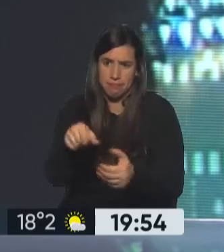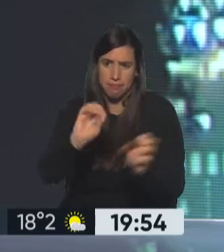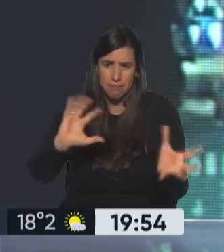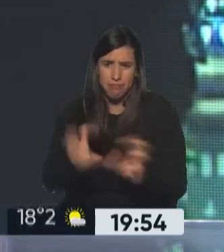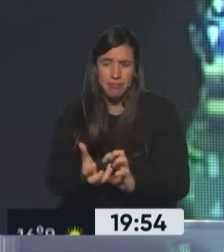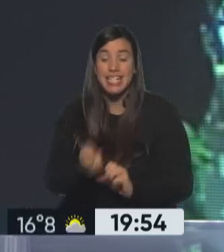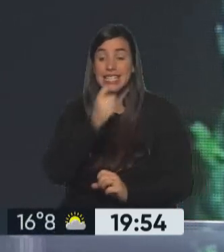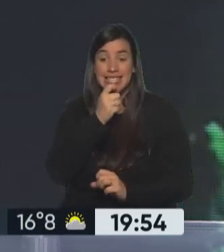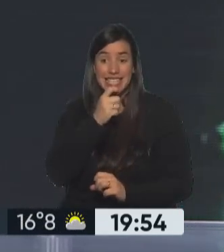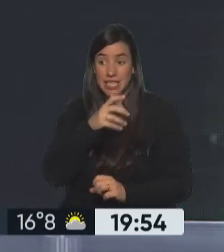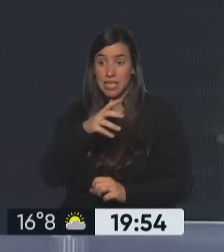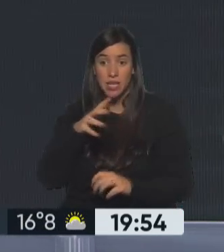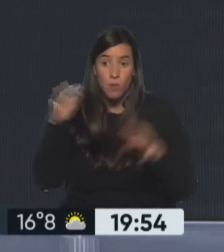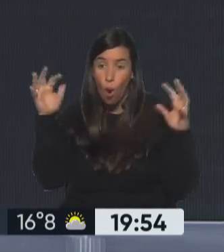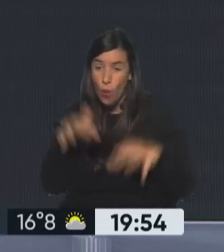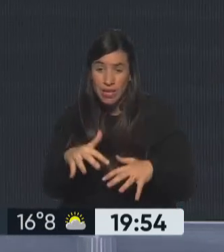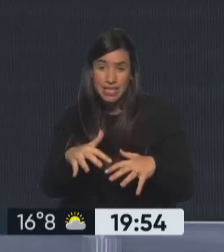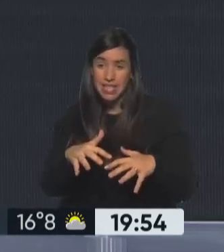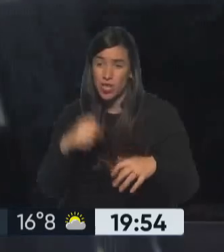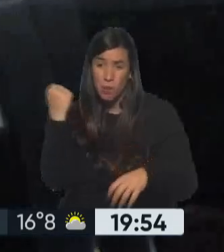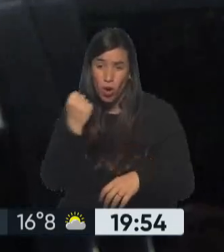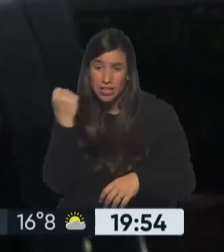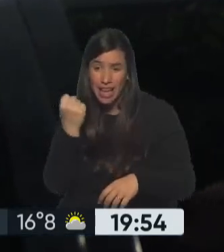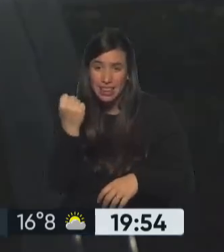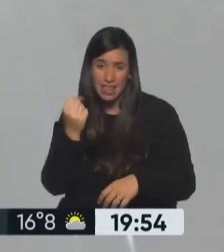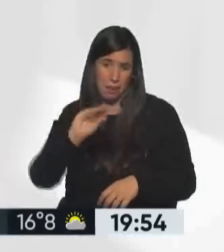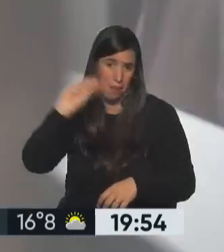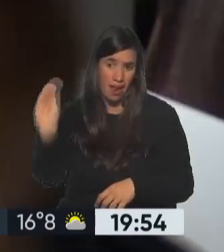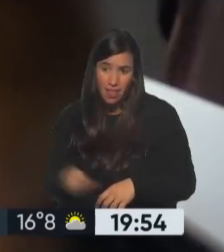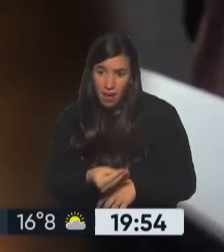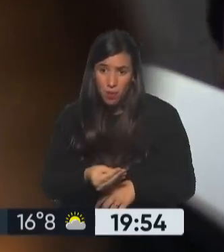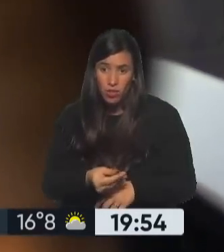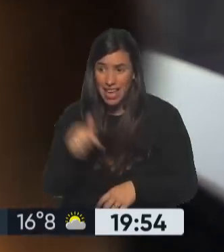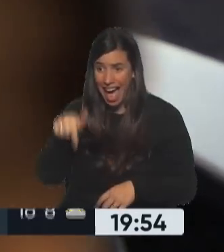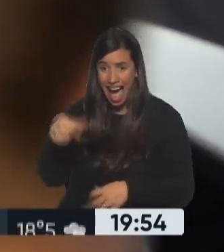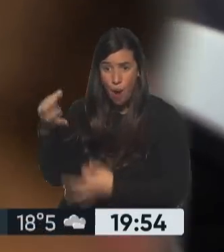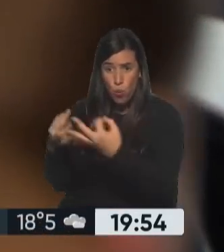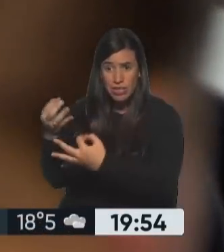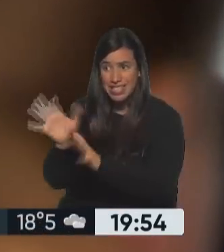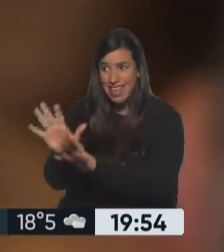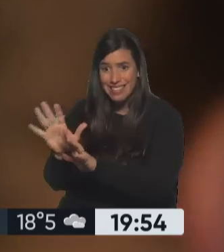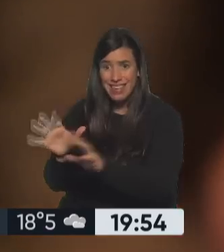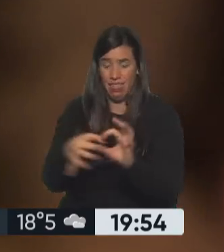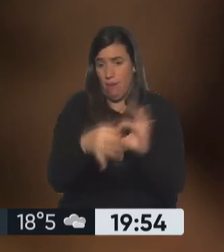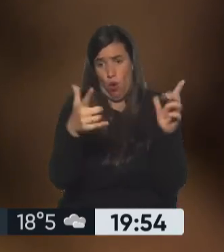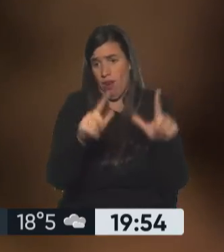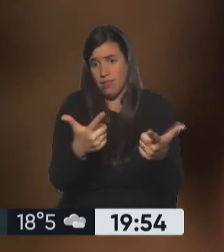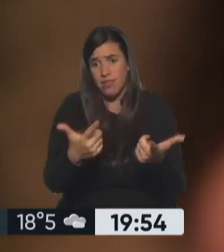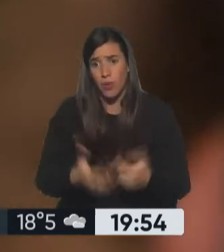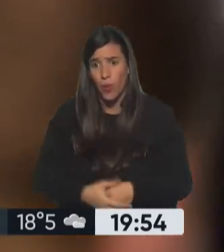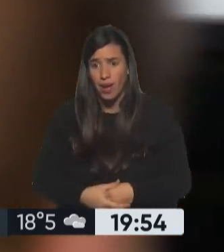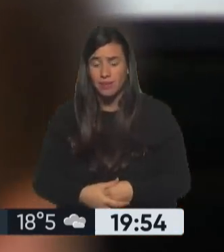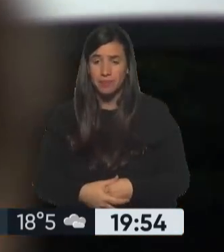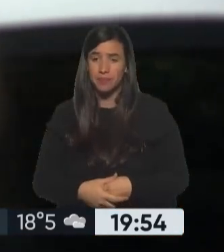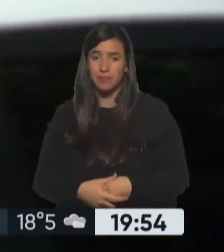esta justicia no hay democracia. Claro, por ejemplo, directamente no hay democracia. Venía esta cámara. Ahí está, fenómeno, diré.